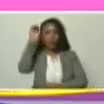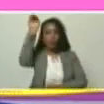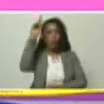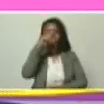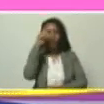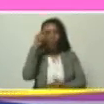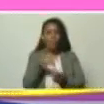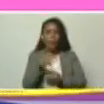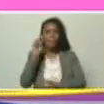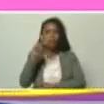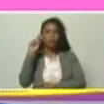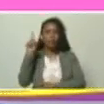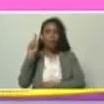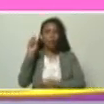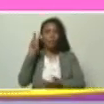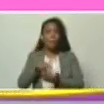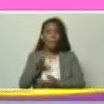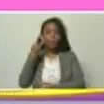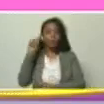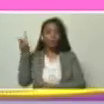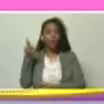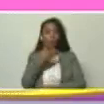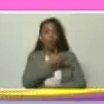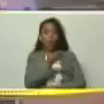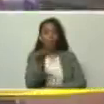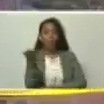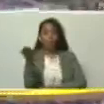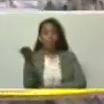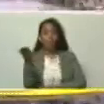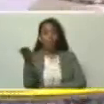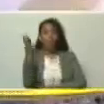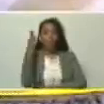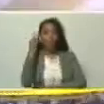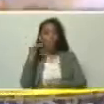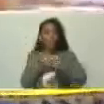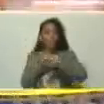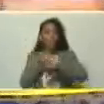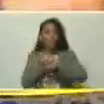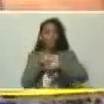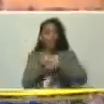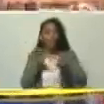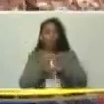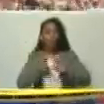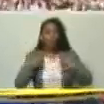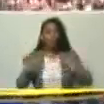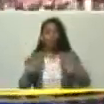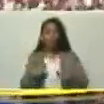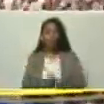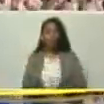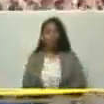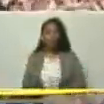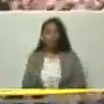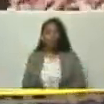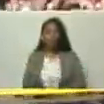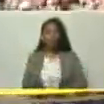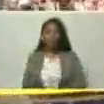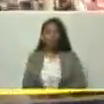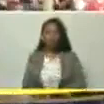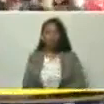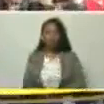escolar 2021-2022. Con ustedes, Yelitze Santaella.